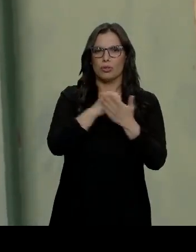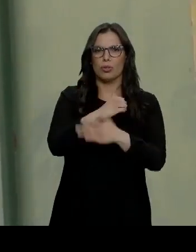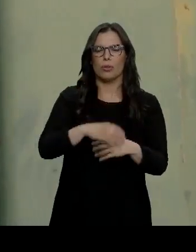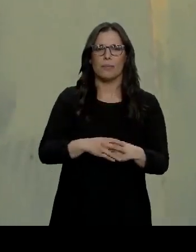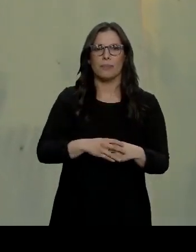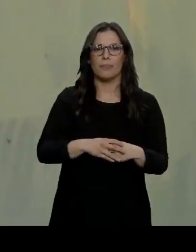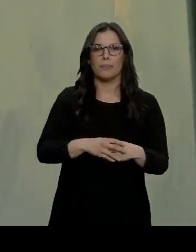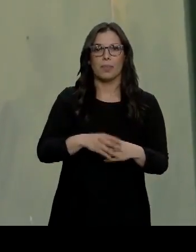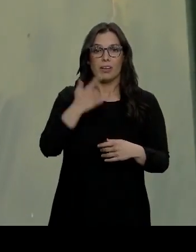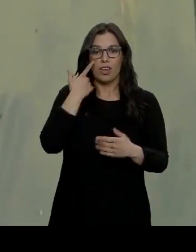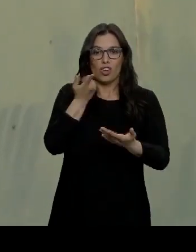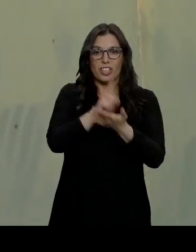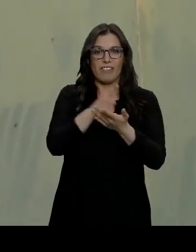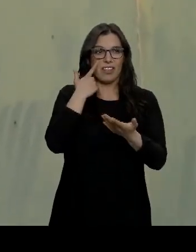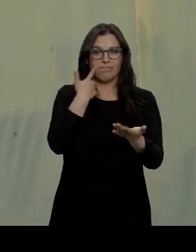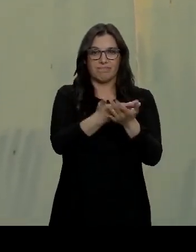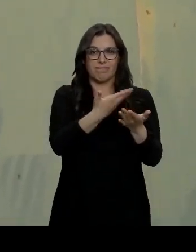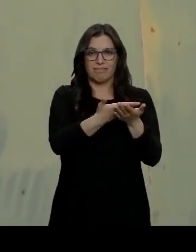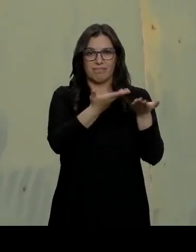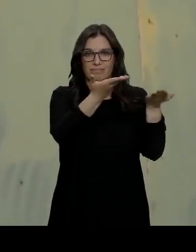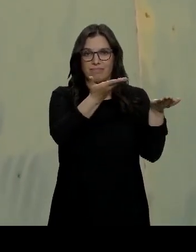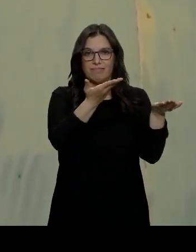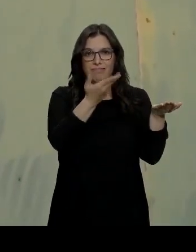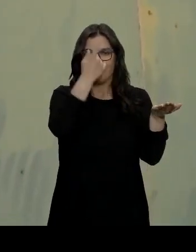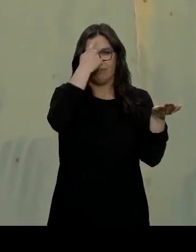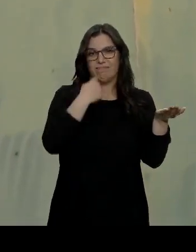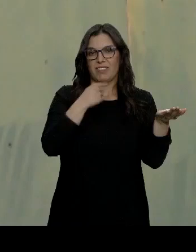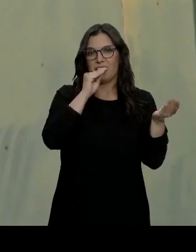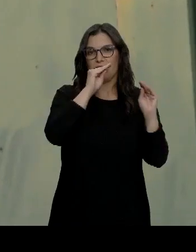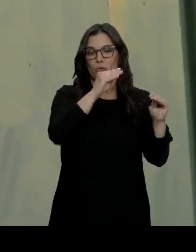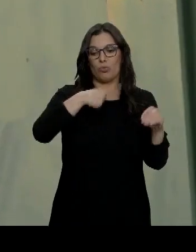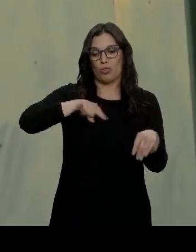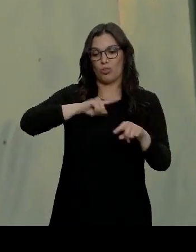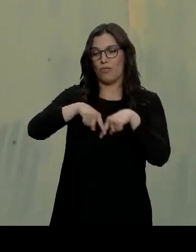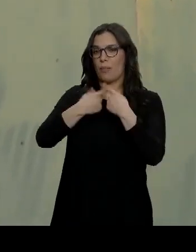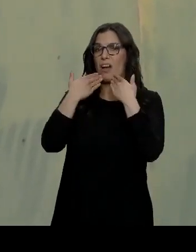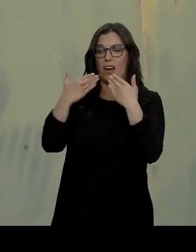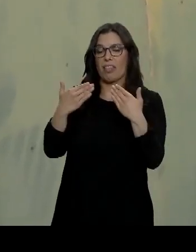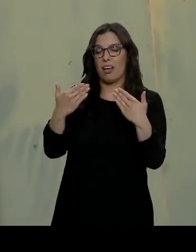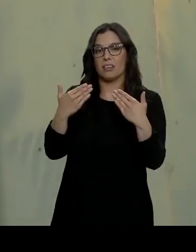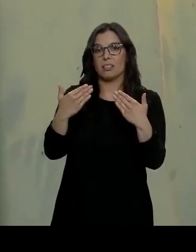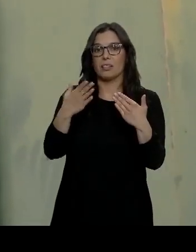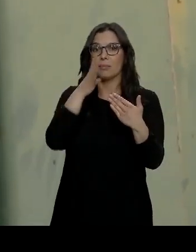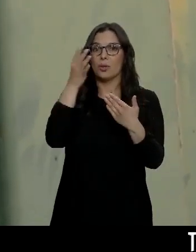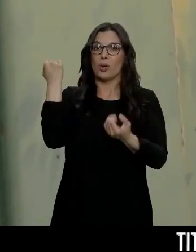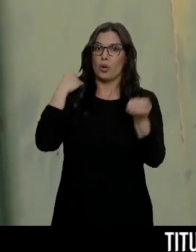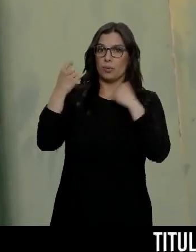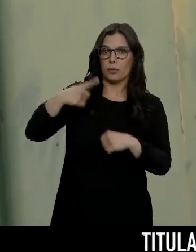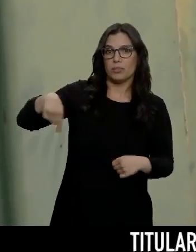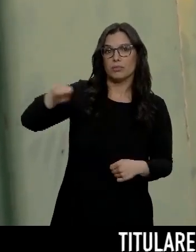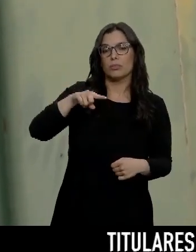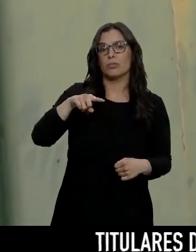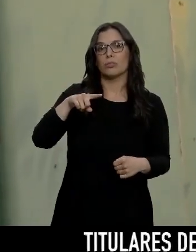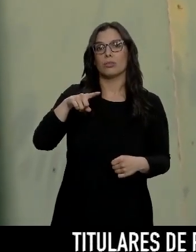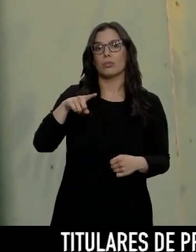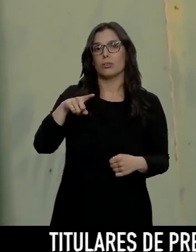ahí se volvió a retratar. Y agradezco muy bien, y nosotros la familia agradecemos mucho el comportamiento que habéis tenido